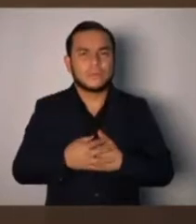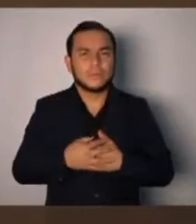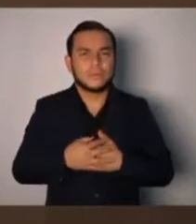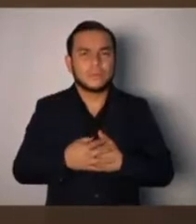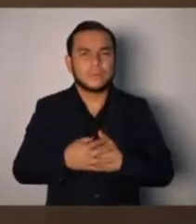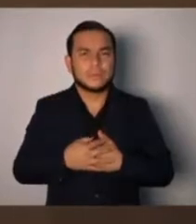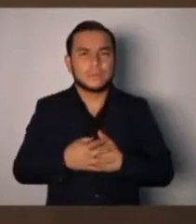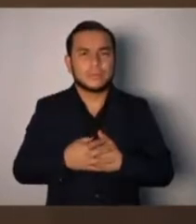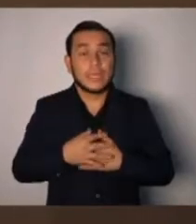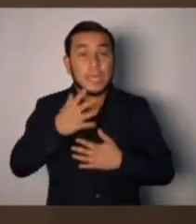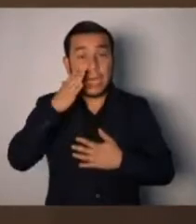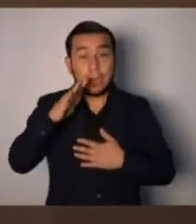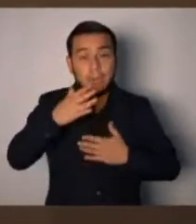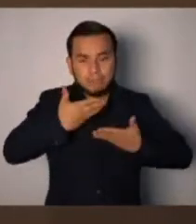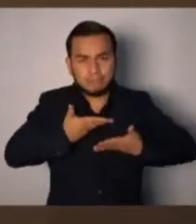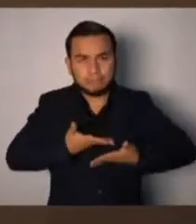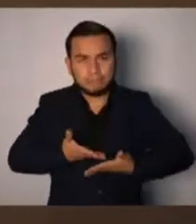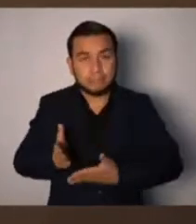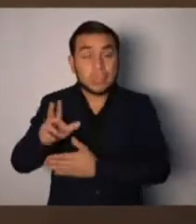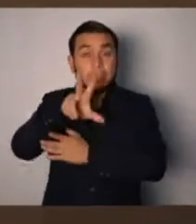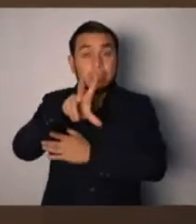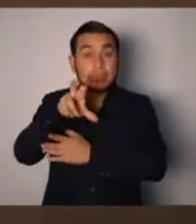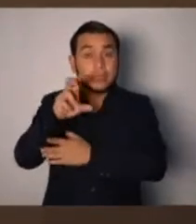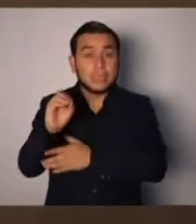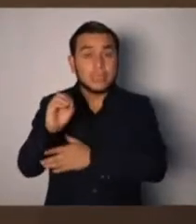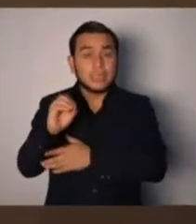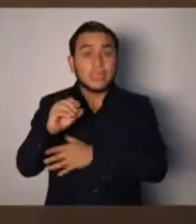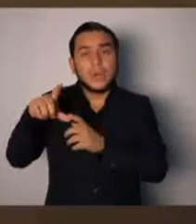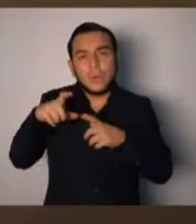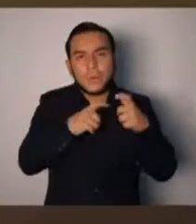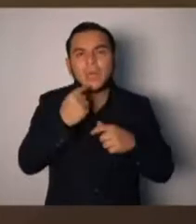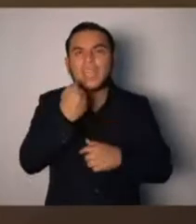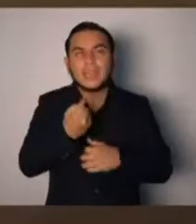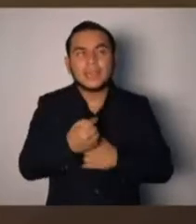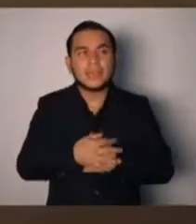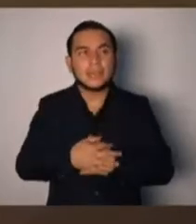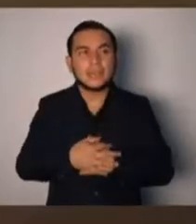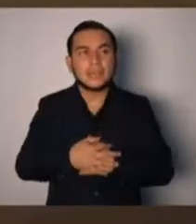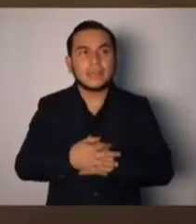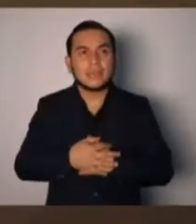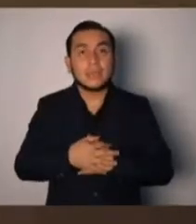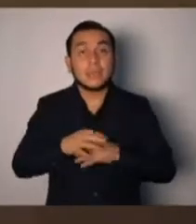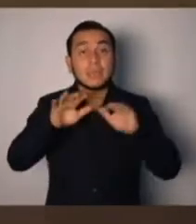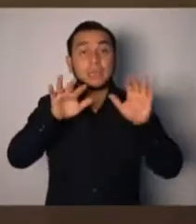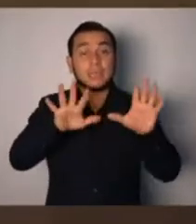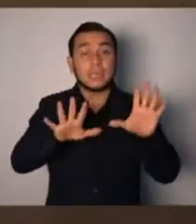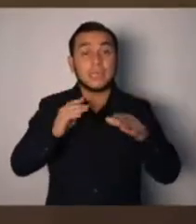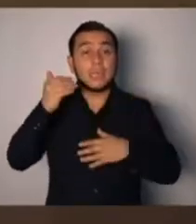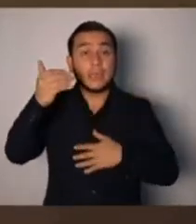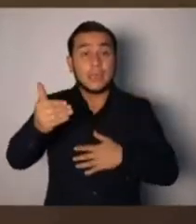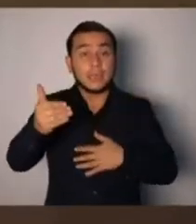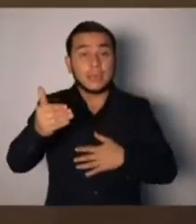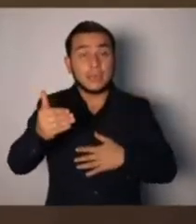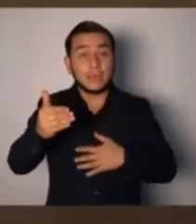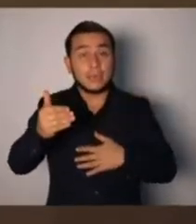alguien que no sea alguien que tiene 30 años no ha sido diez años después de la